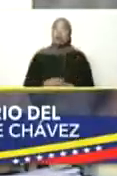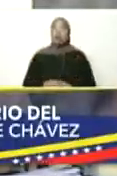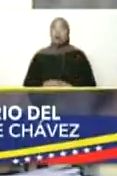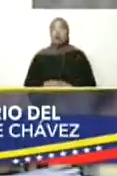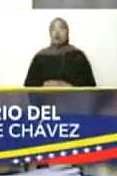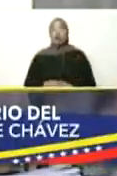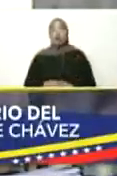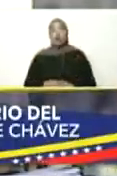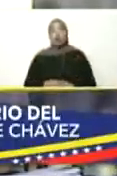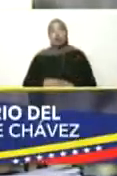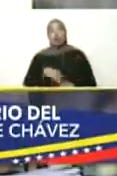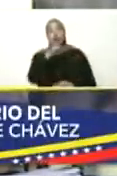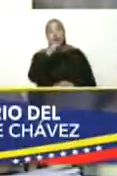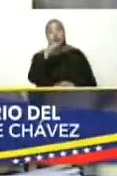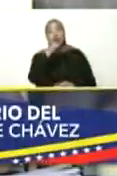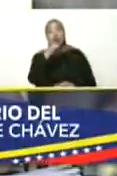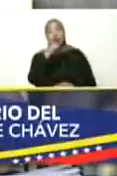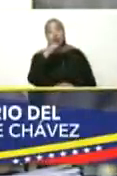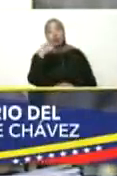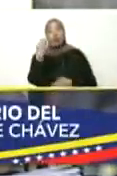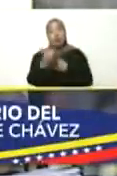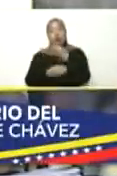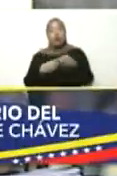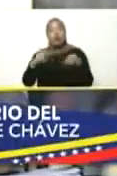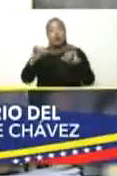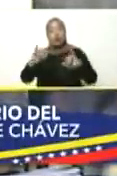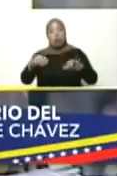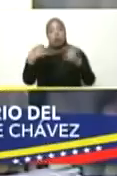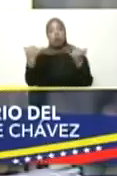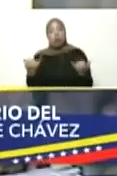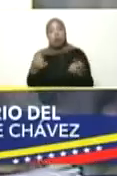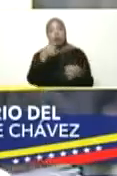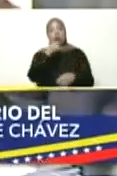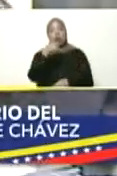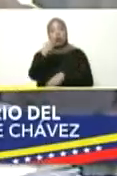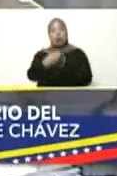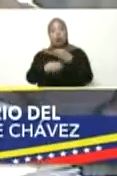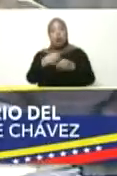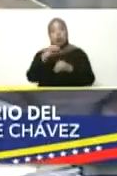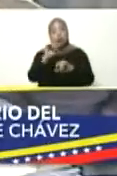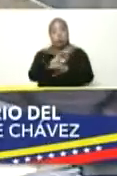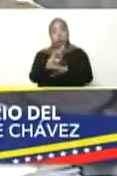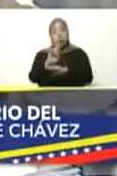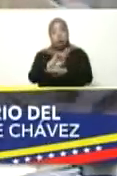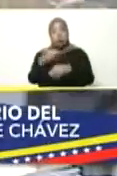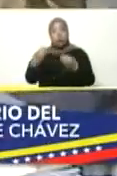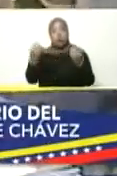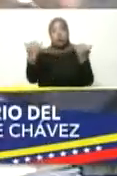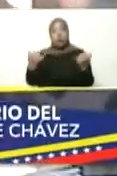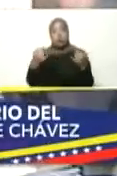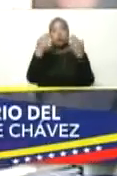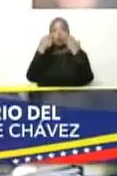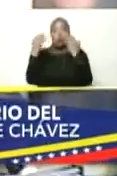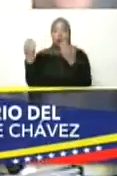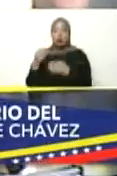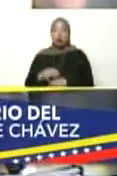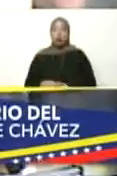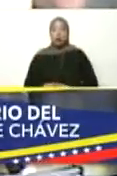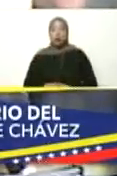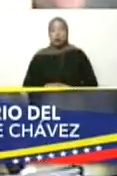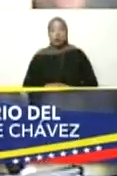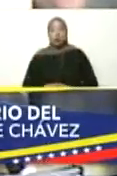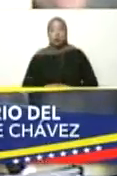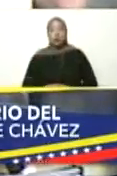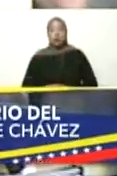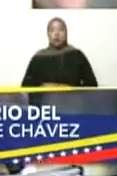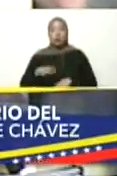raíz. Venir al Maizal es un llamado a la raíz, a nuestra raíz profunda, a nuestra raíz verdadera,